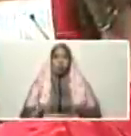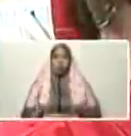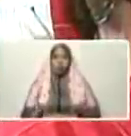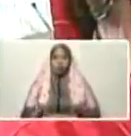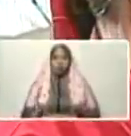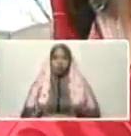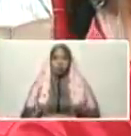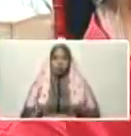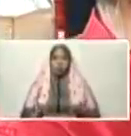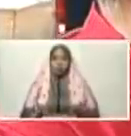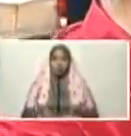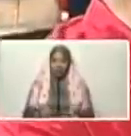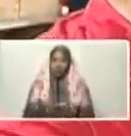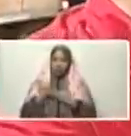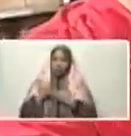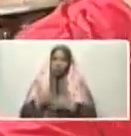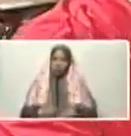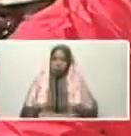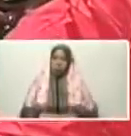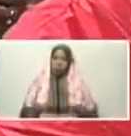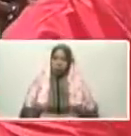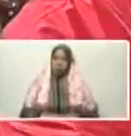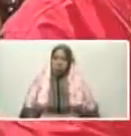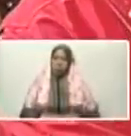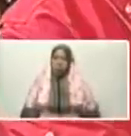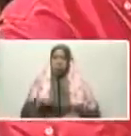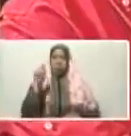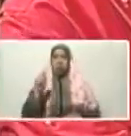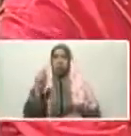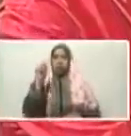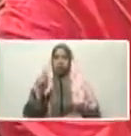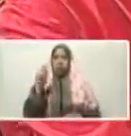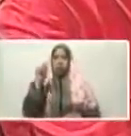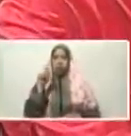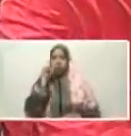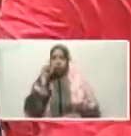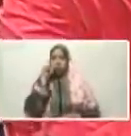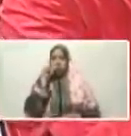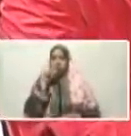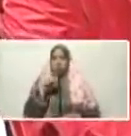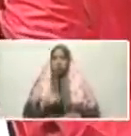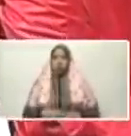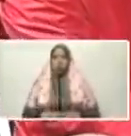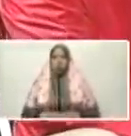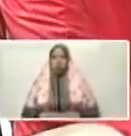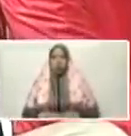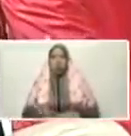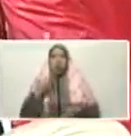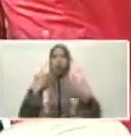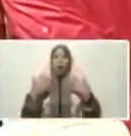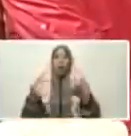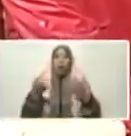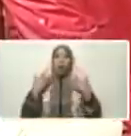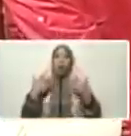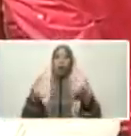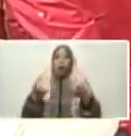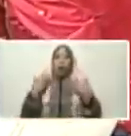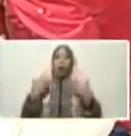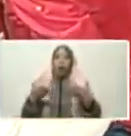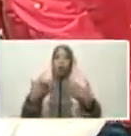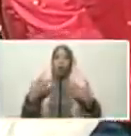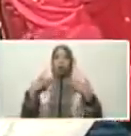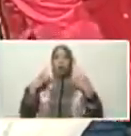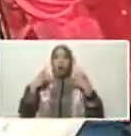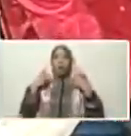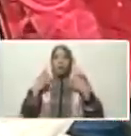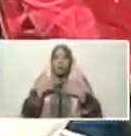ayuda a medir escalón a escalón al diputado escalona sudando mira yo pega la camisa el sudor